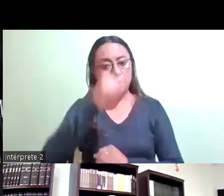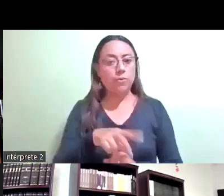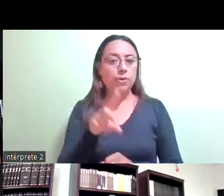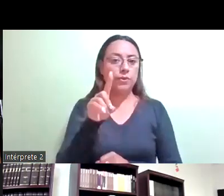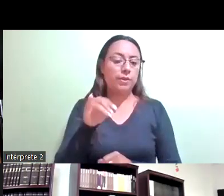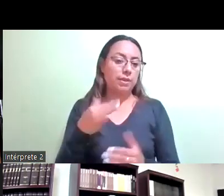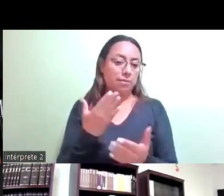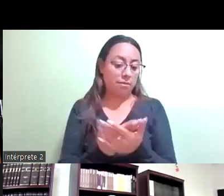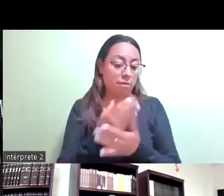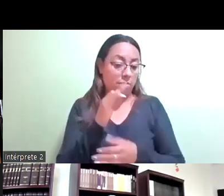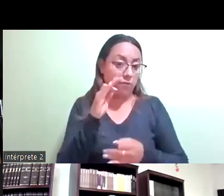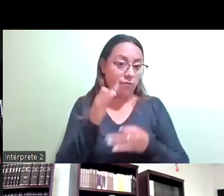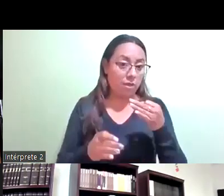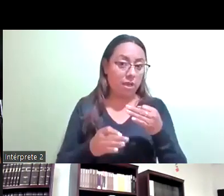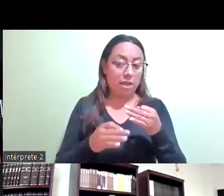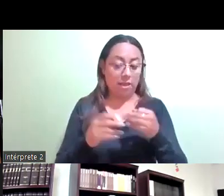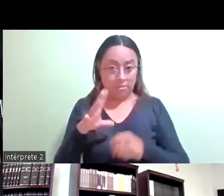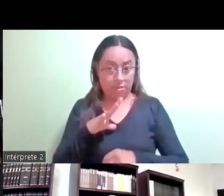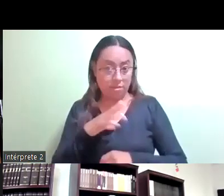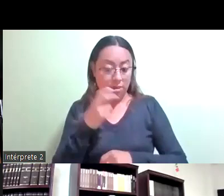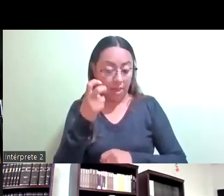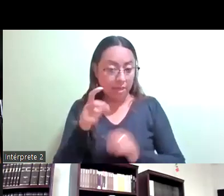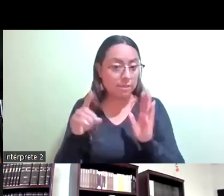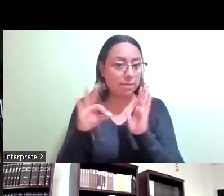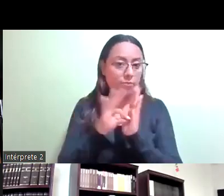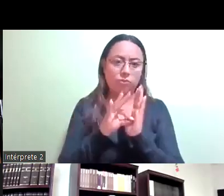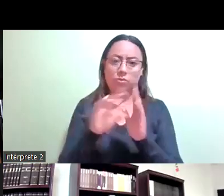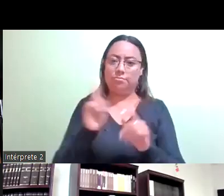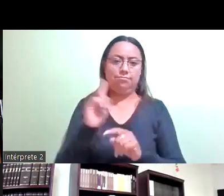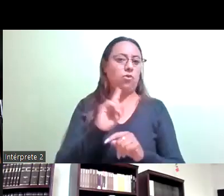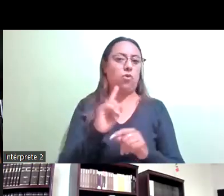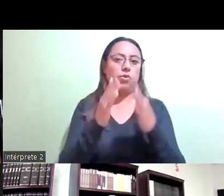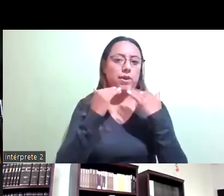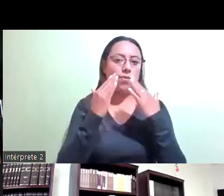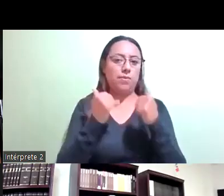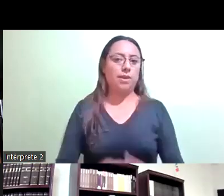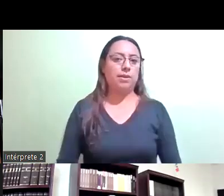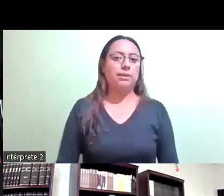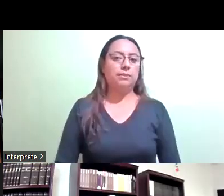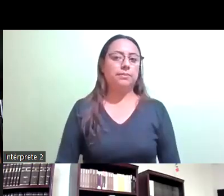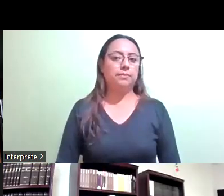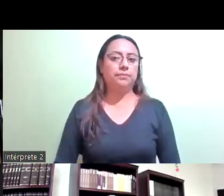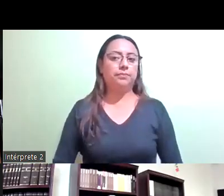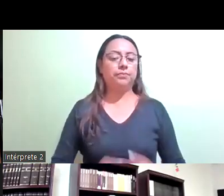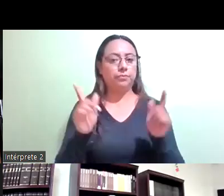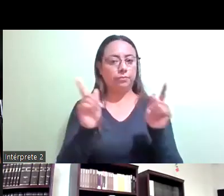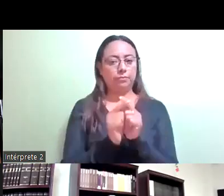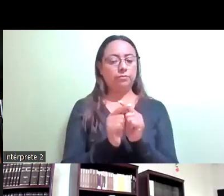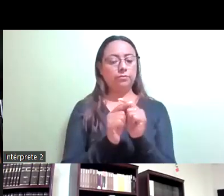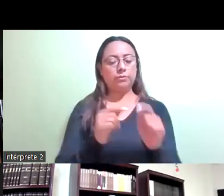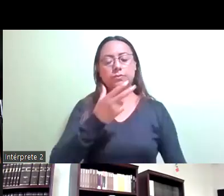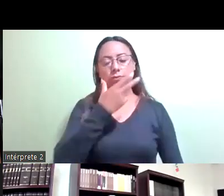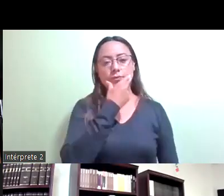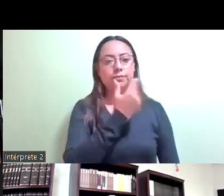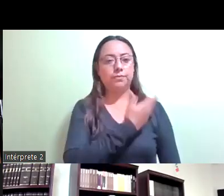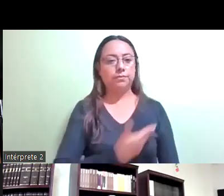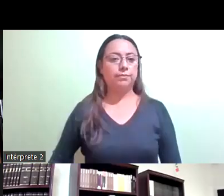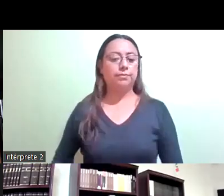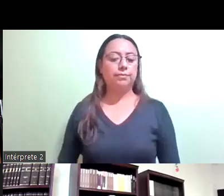final ya no contenía ese punto de, ese resolutivo tercero. Es cuanto, presidente.